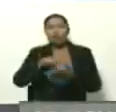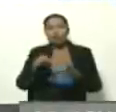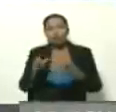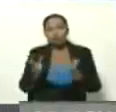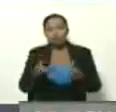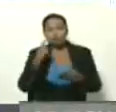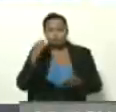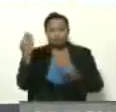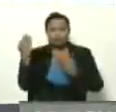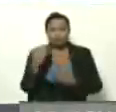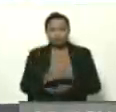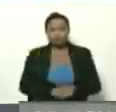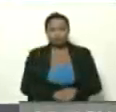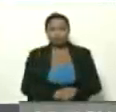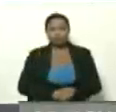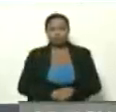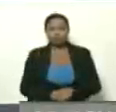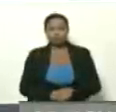Escuchemos.